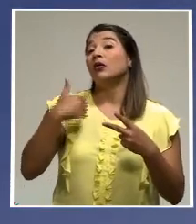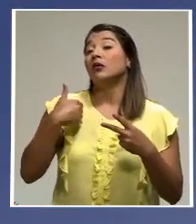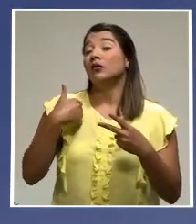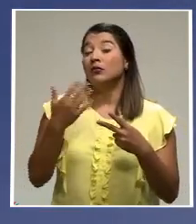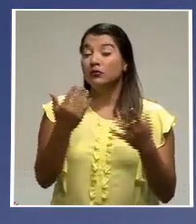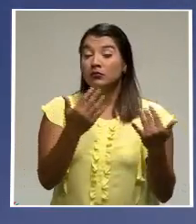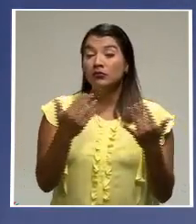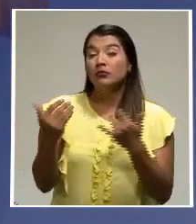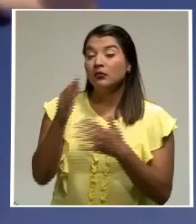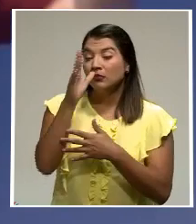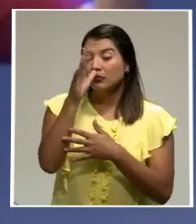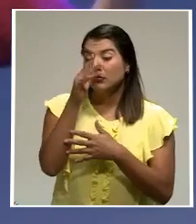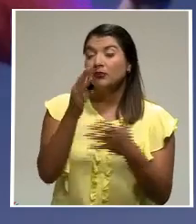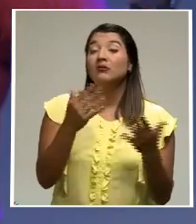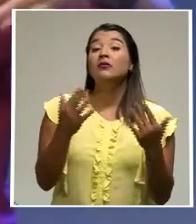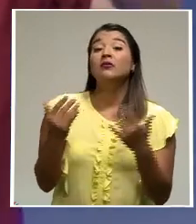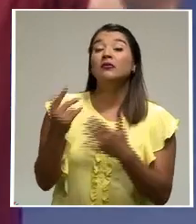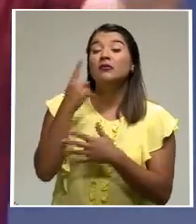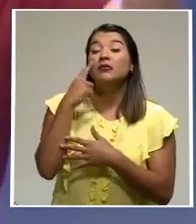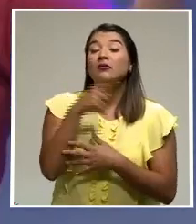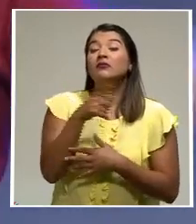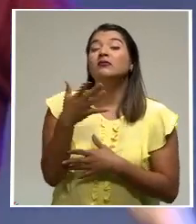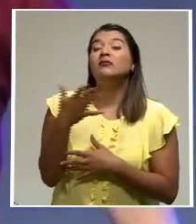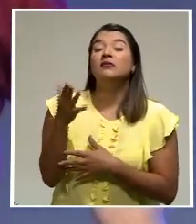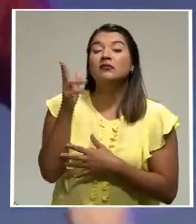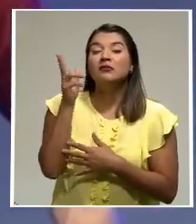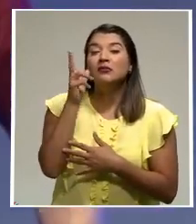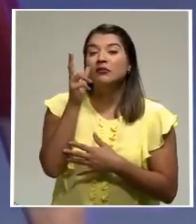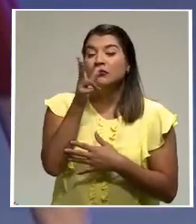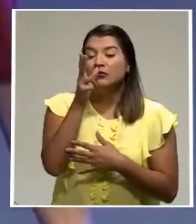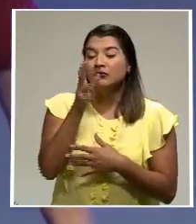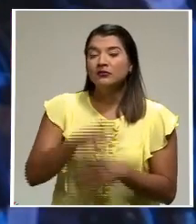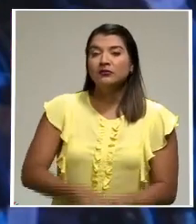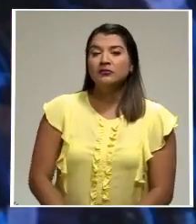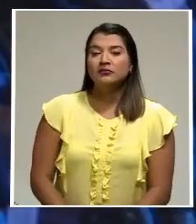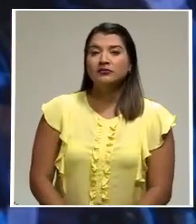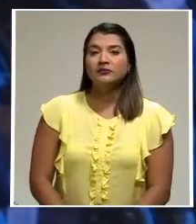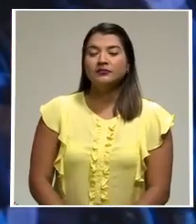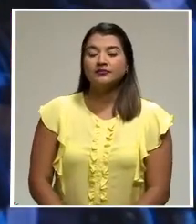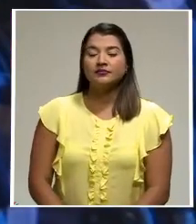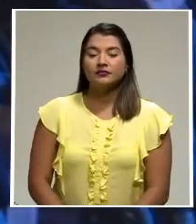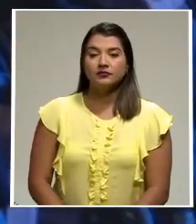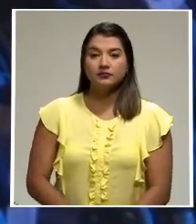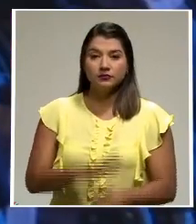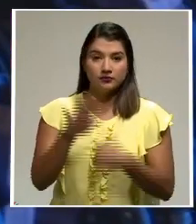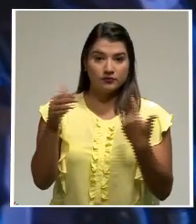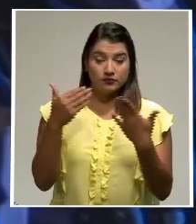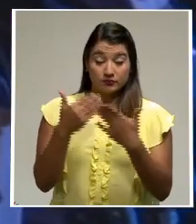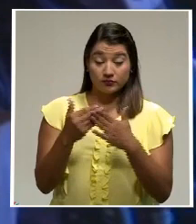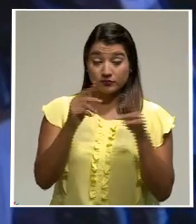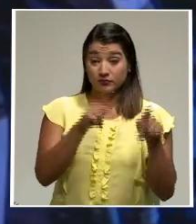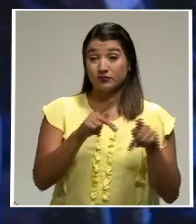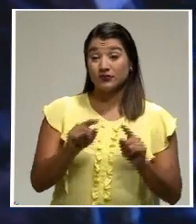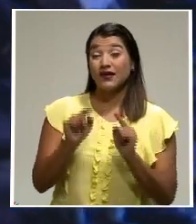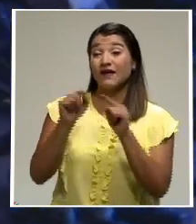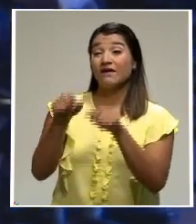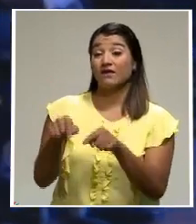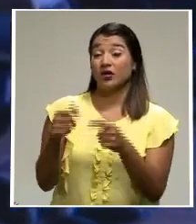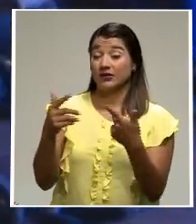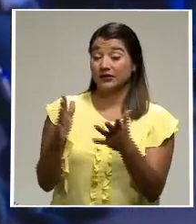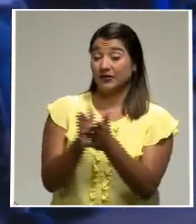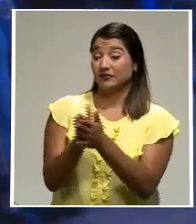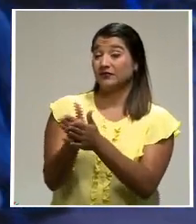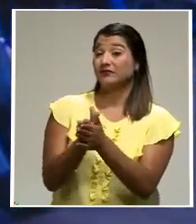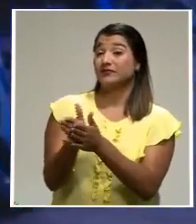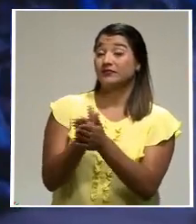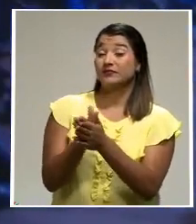Oye, nunca se sabe. Oye, que empieza muy bien el día y puede terminar mejor todavía. A pesar de que todos los asistentes están inmunizados, se dejó